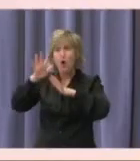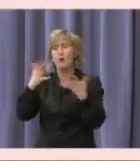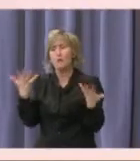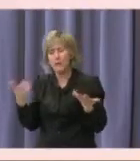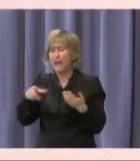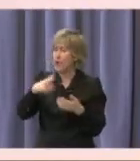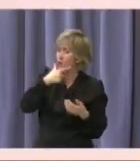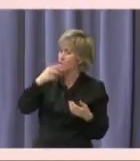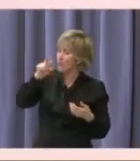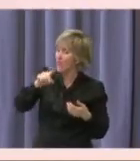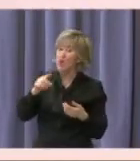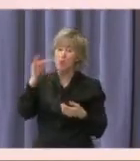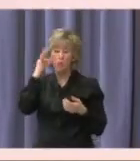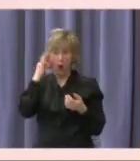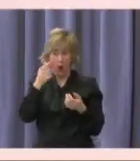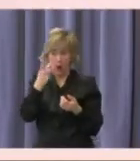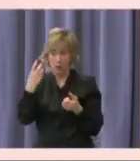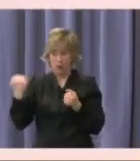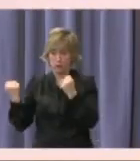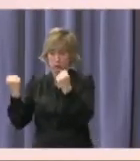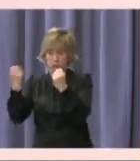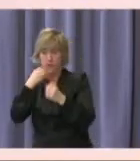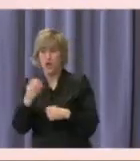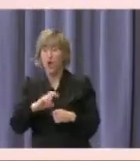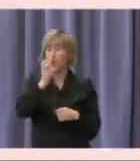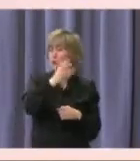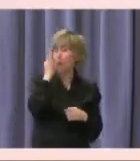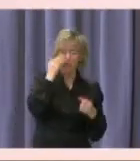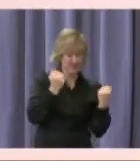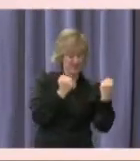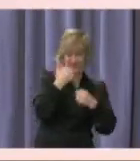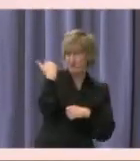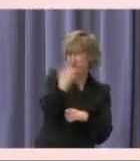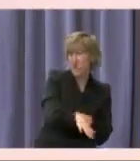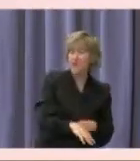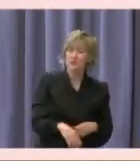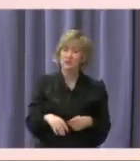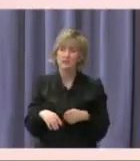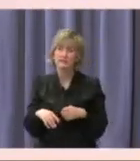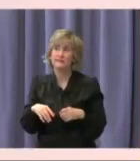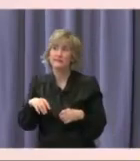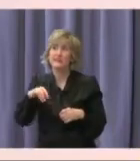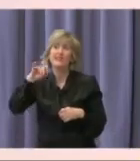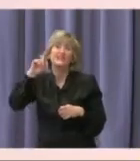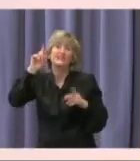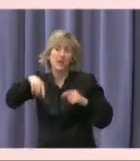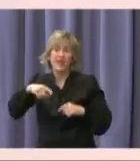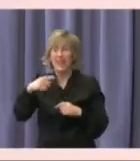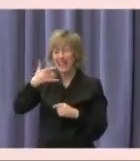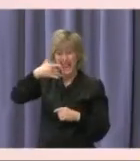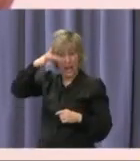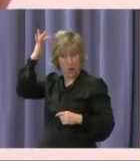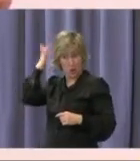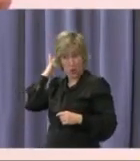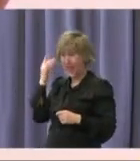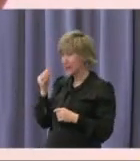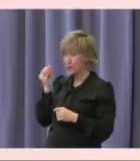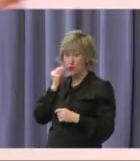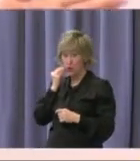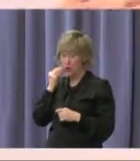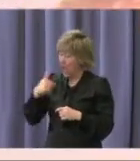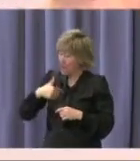decir, y a mujeres que conducen muy bien y a hombres que conducen muy mal. Y bueno, lo de las rubias son tontas me molesta especialmente,